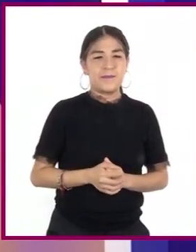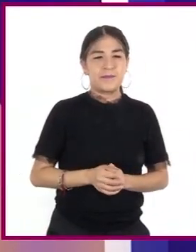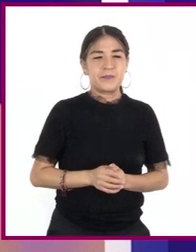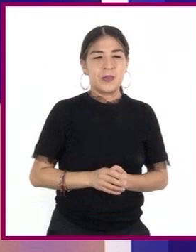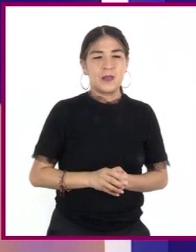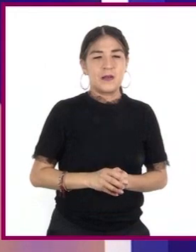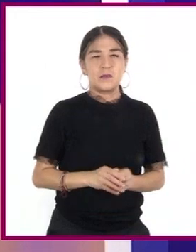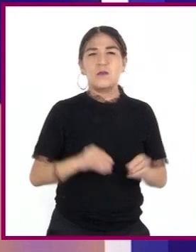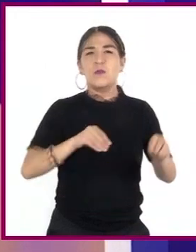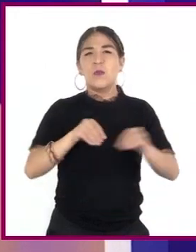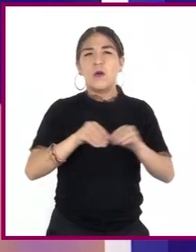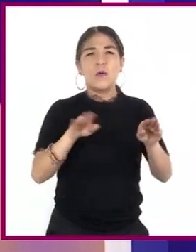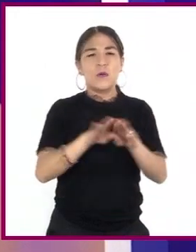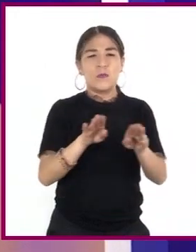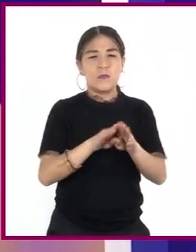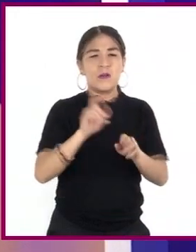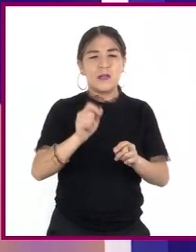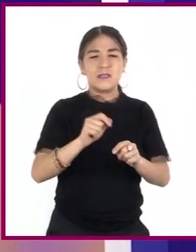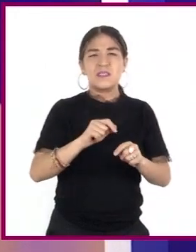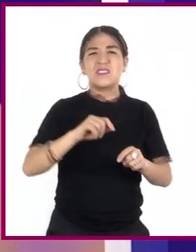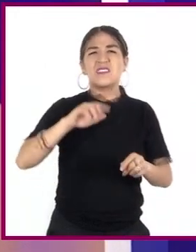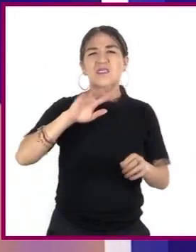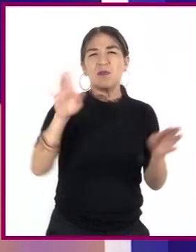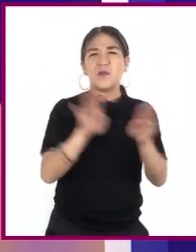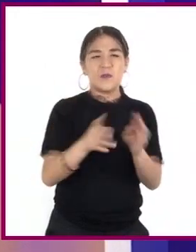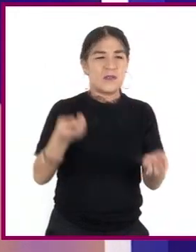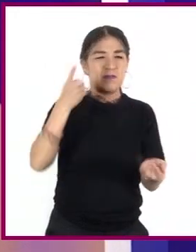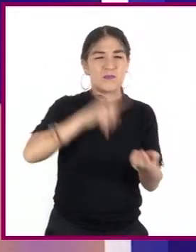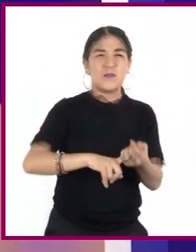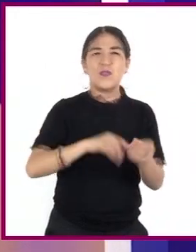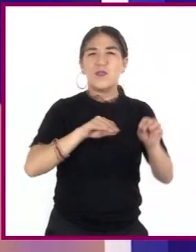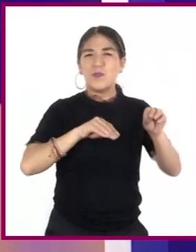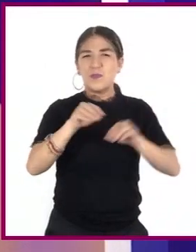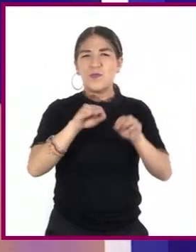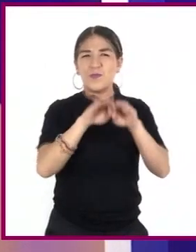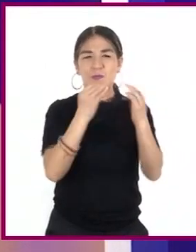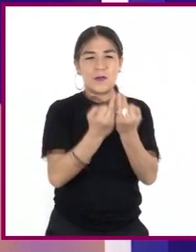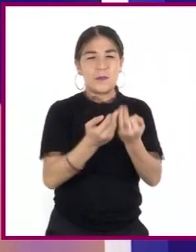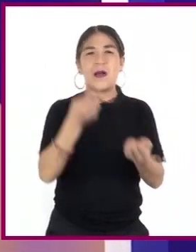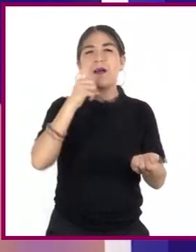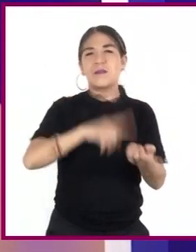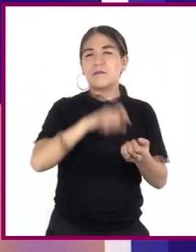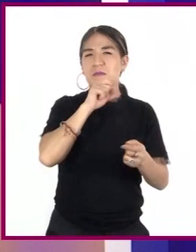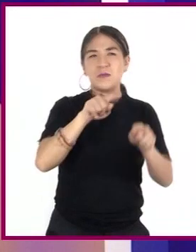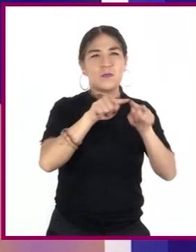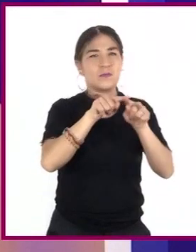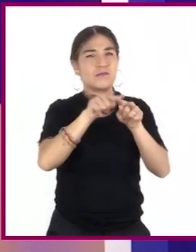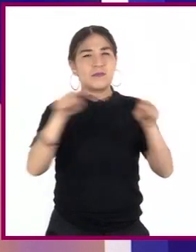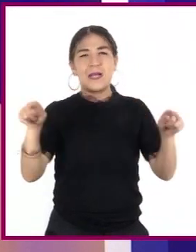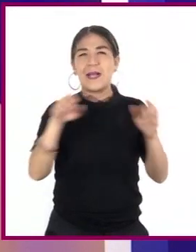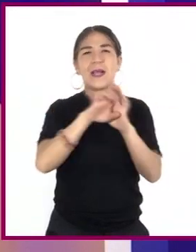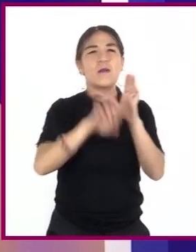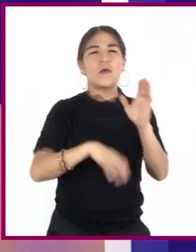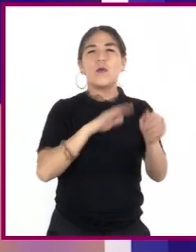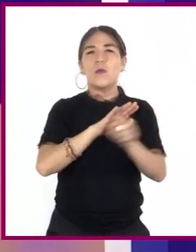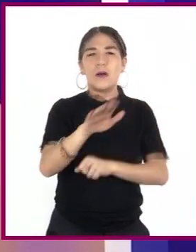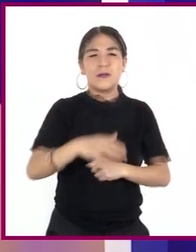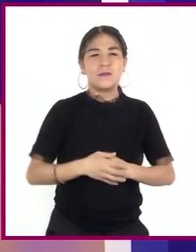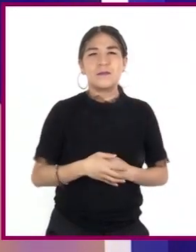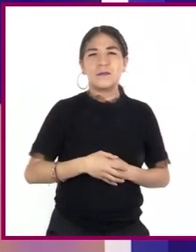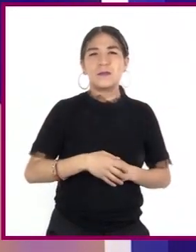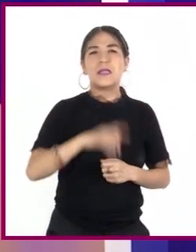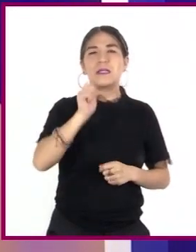uniforme es aquel con rapidez constante, cuya trayectoria es en línea recta. Un ejemplo claro son las